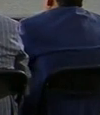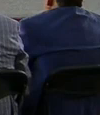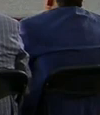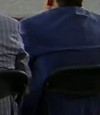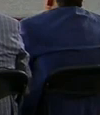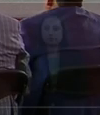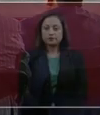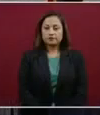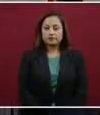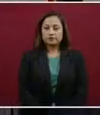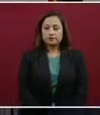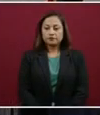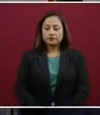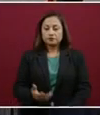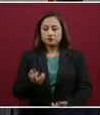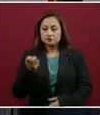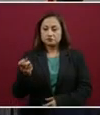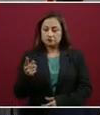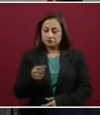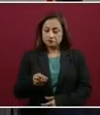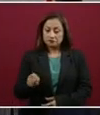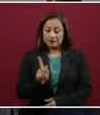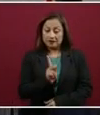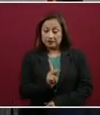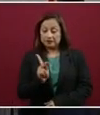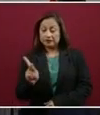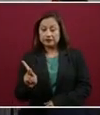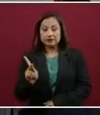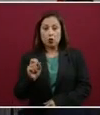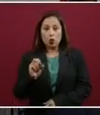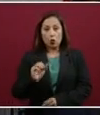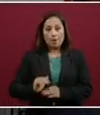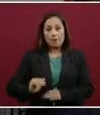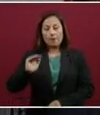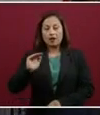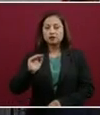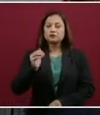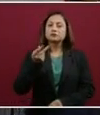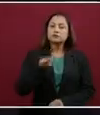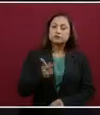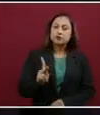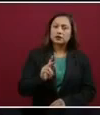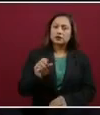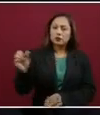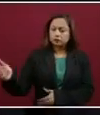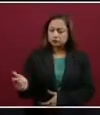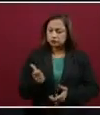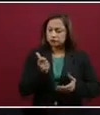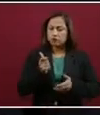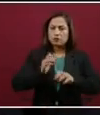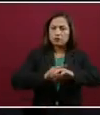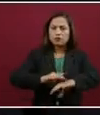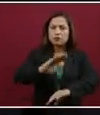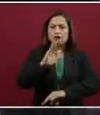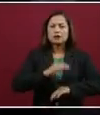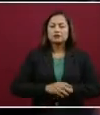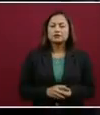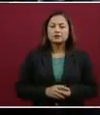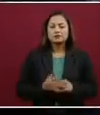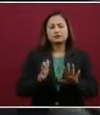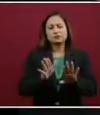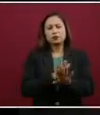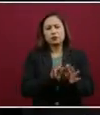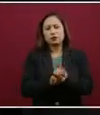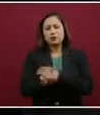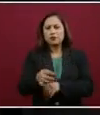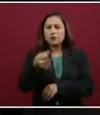eficiencia similar o superior, sino poner también la otra parte. ¿Cuántas medicinas en